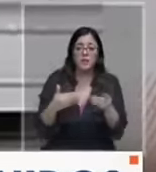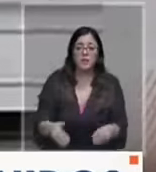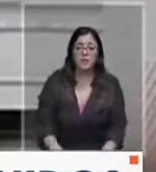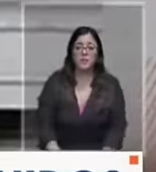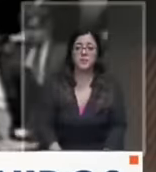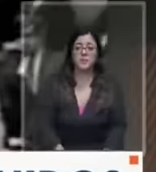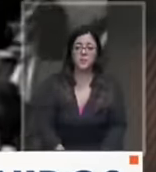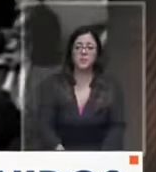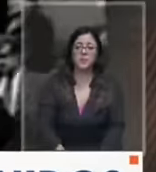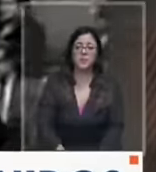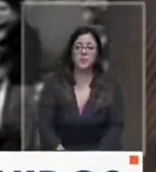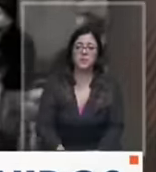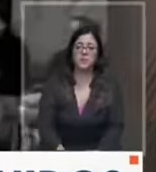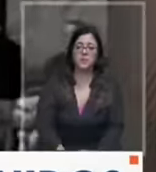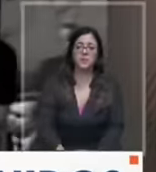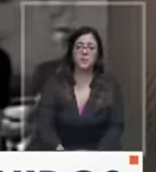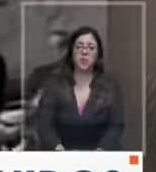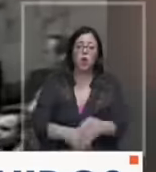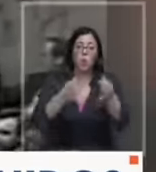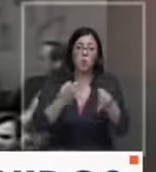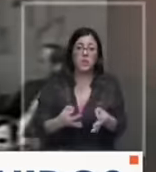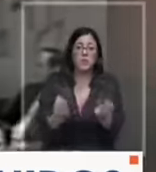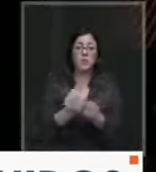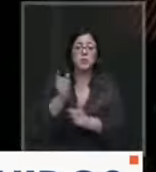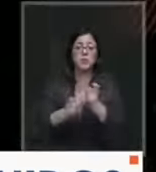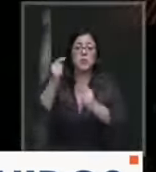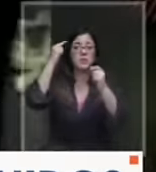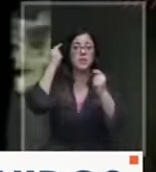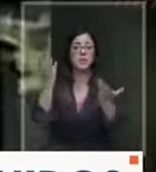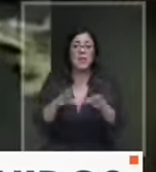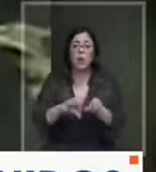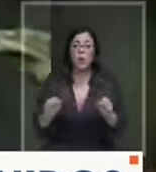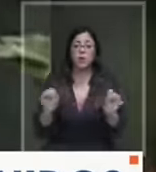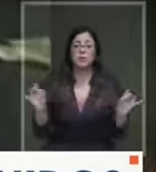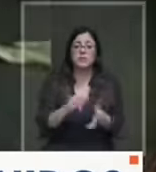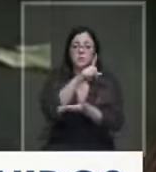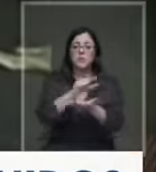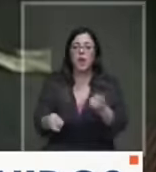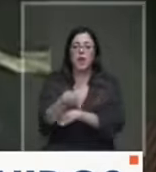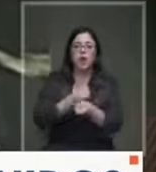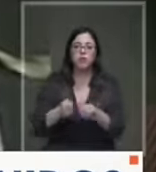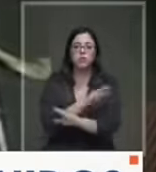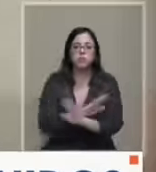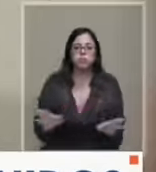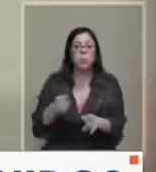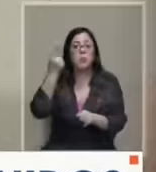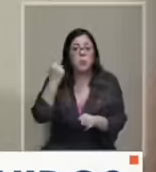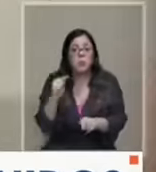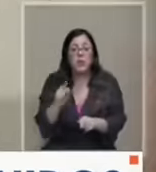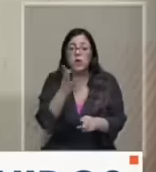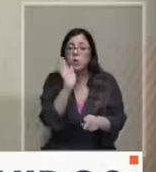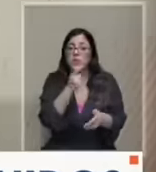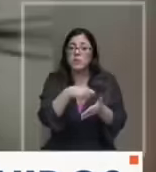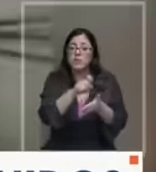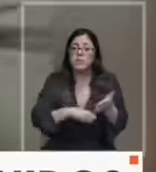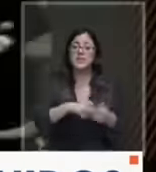dólares y ahí está interesante un momento en que muchos creyeron que el tratado se caía las negociaciones habían terminado pero no estaba firmado y